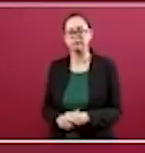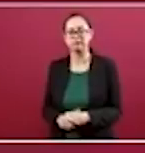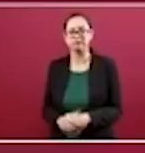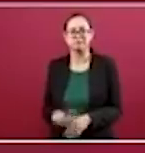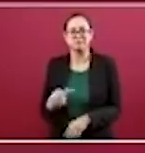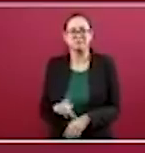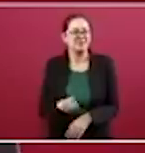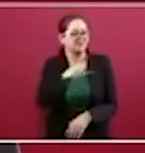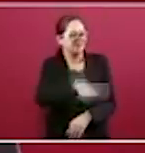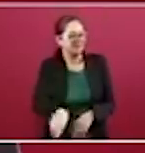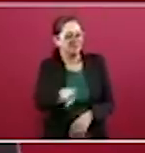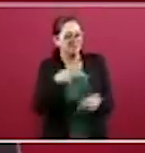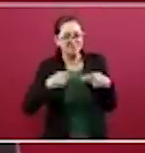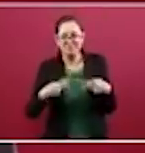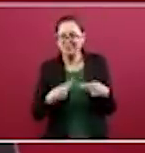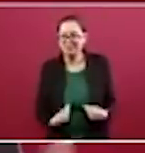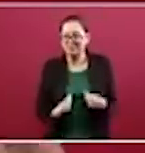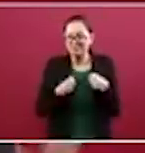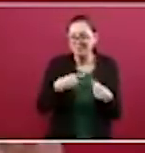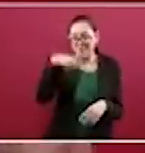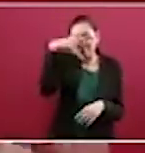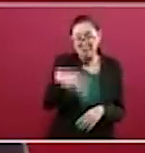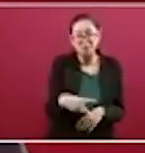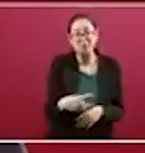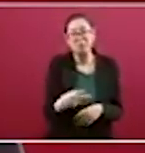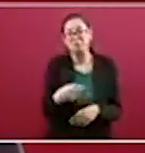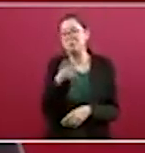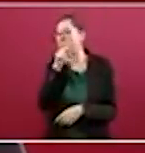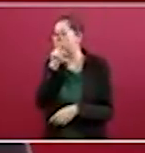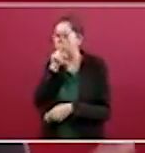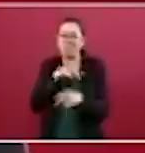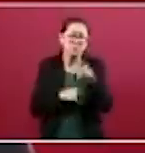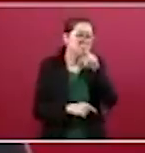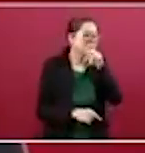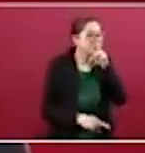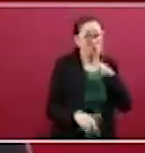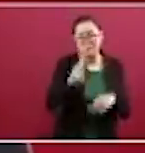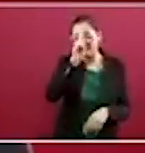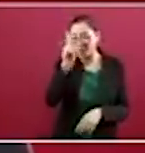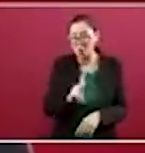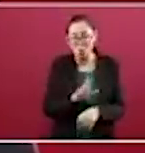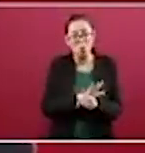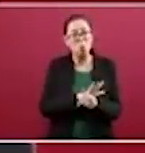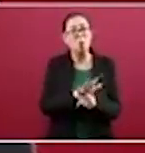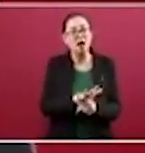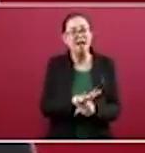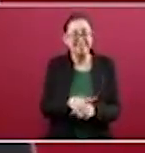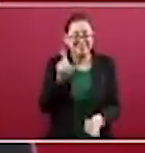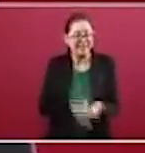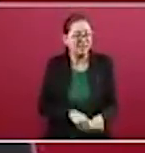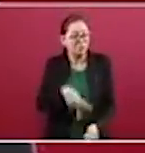a los mexicanos? ¿Qué es lo que más debe de ocuparnos, la